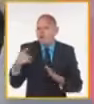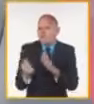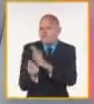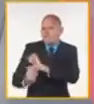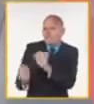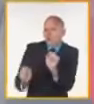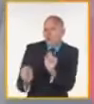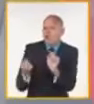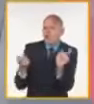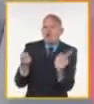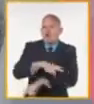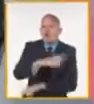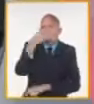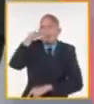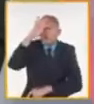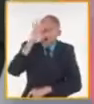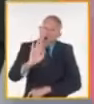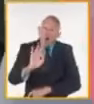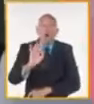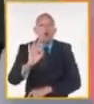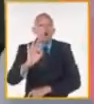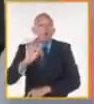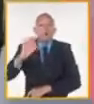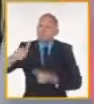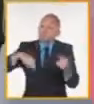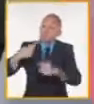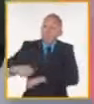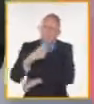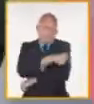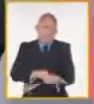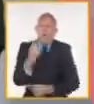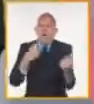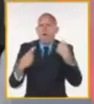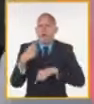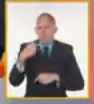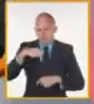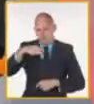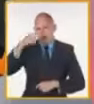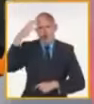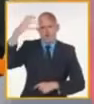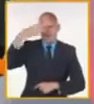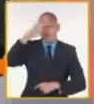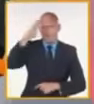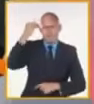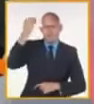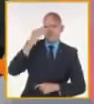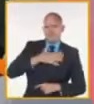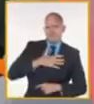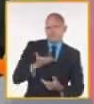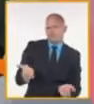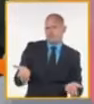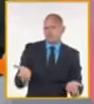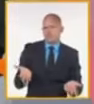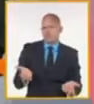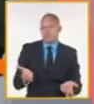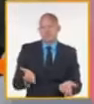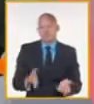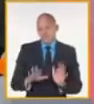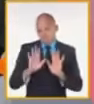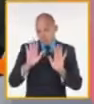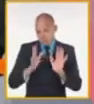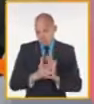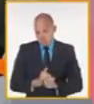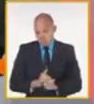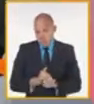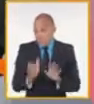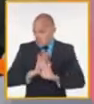primer lugar ratificar que todas estas zas que hemos mencionado aquí están incluidas en la lista